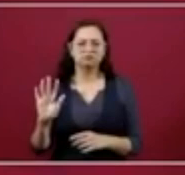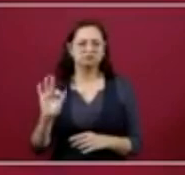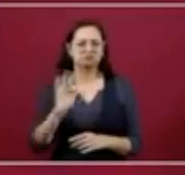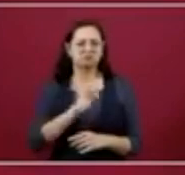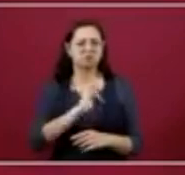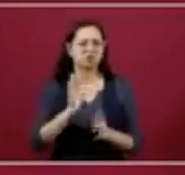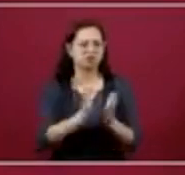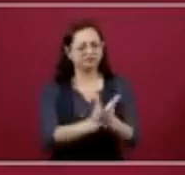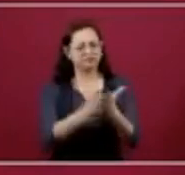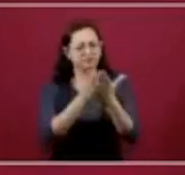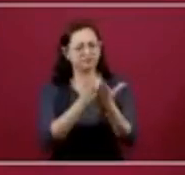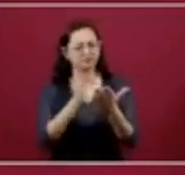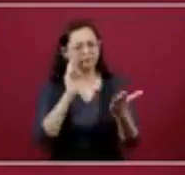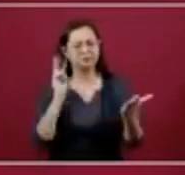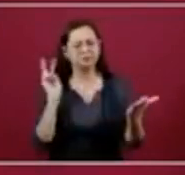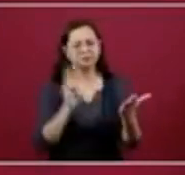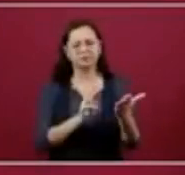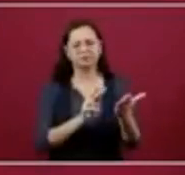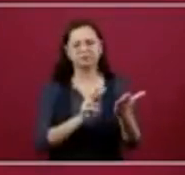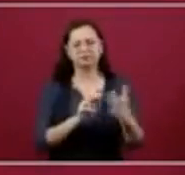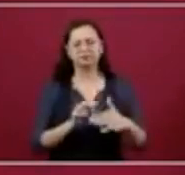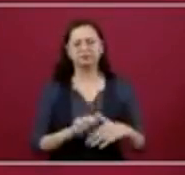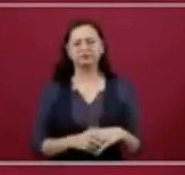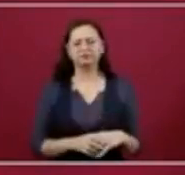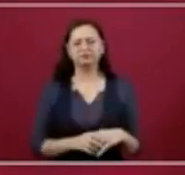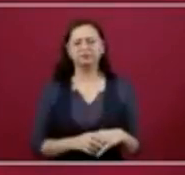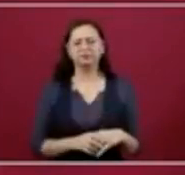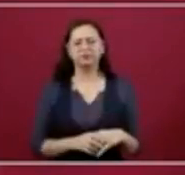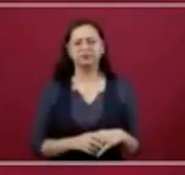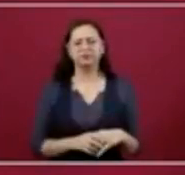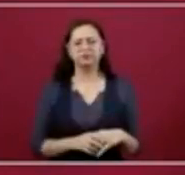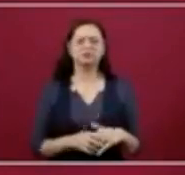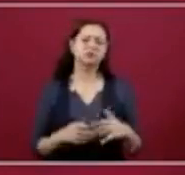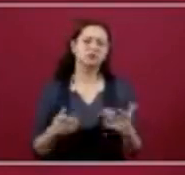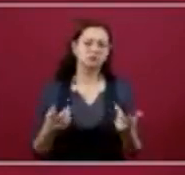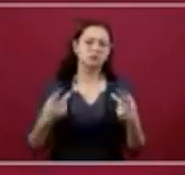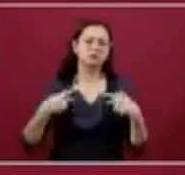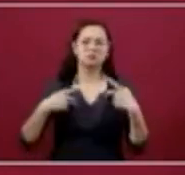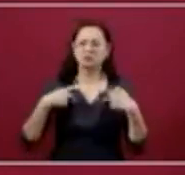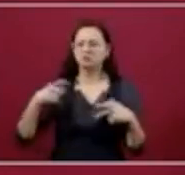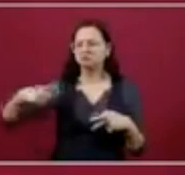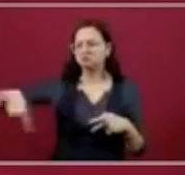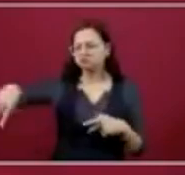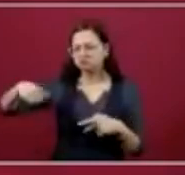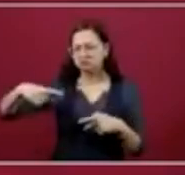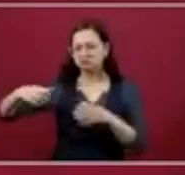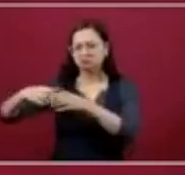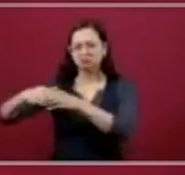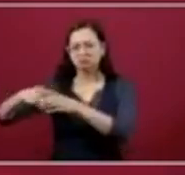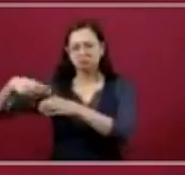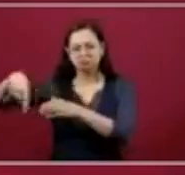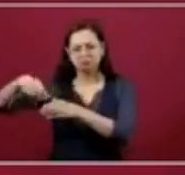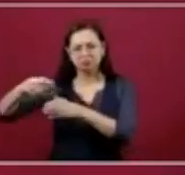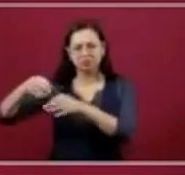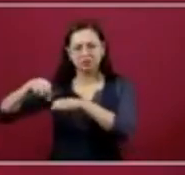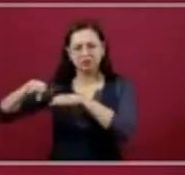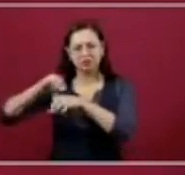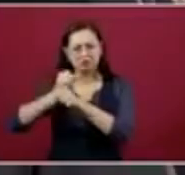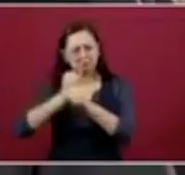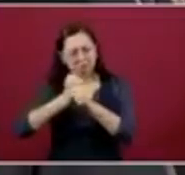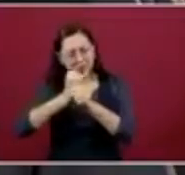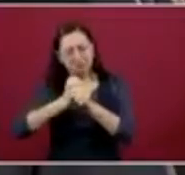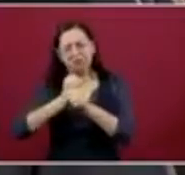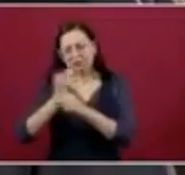tener acceso a ellos, sobre todo los investigadores. Es parte del